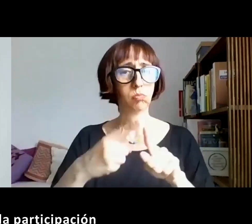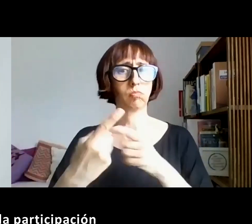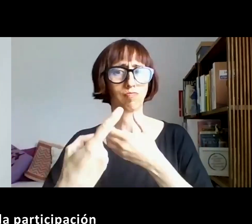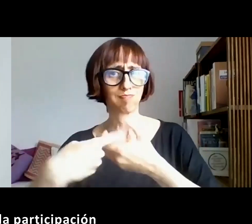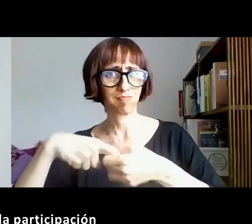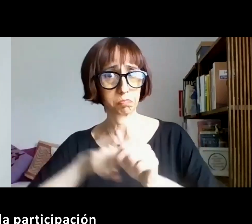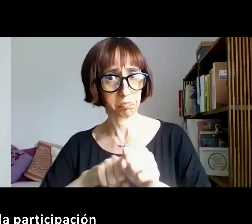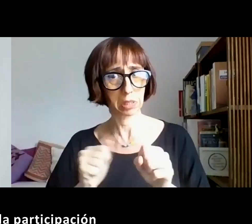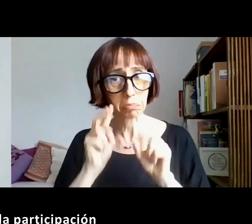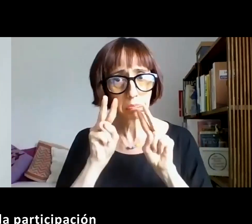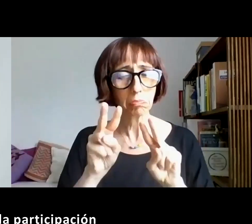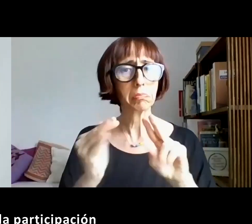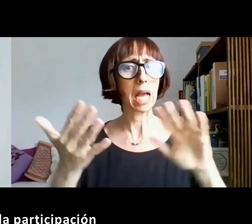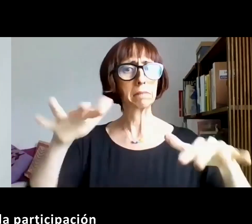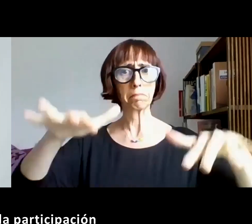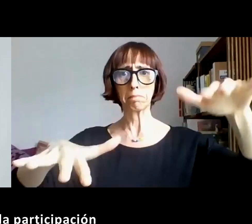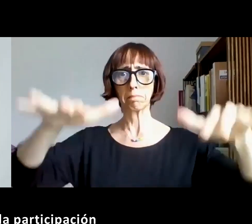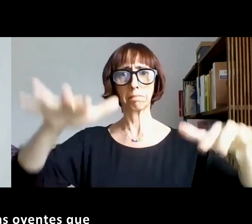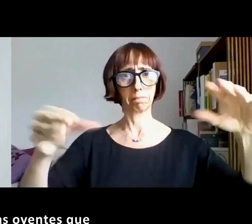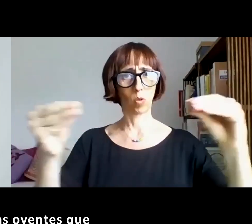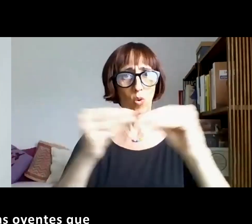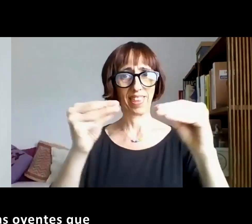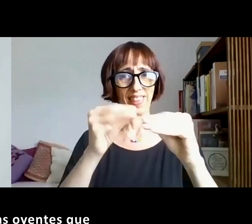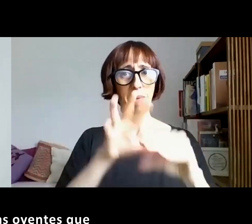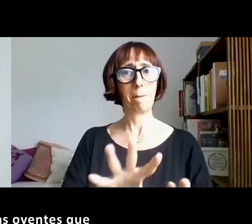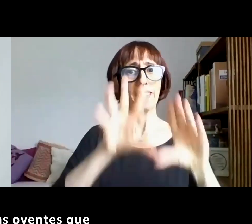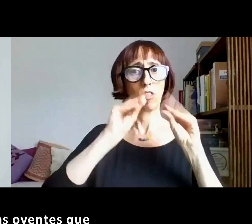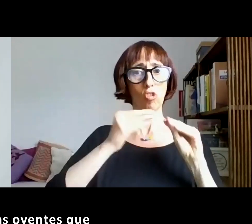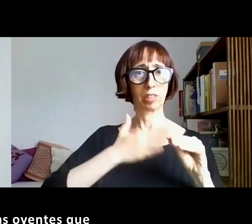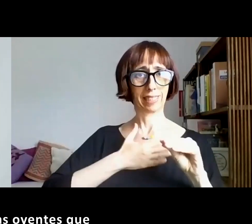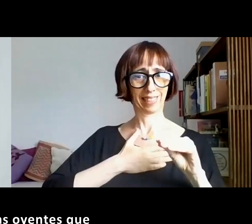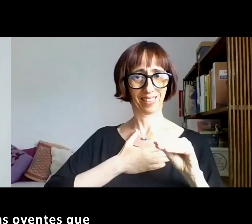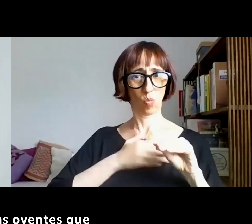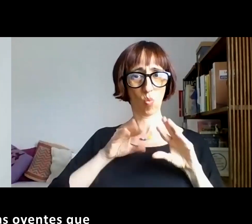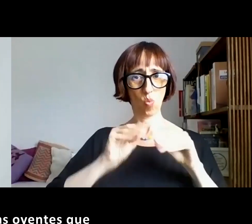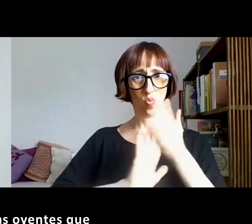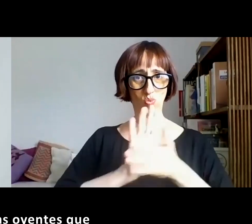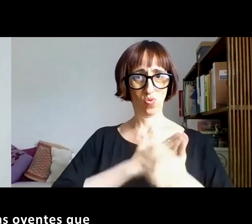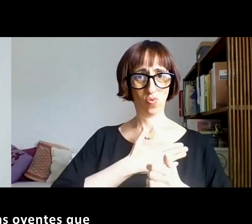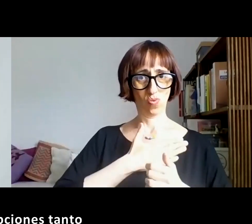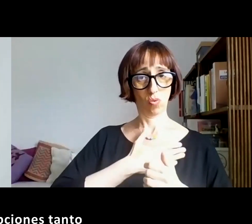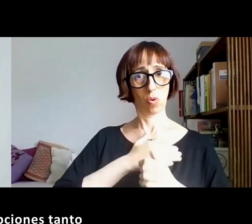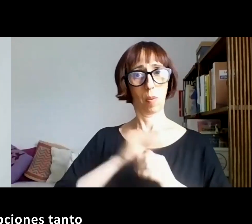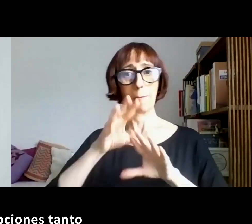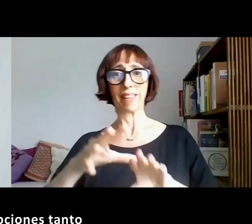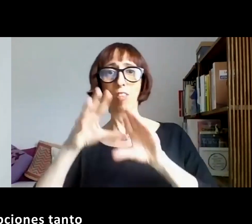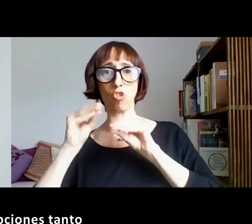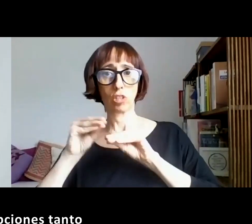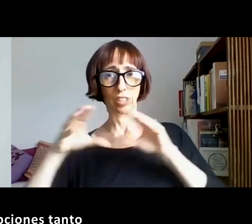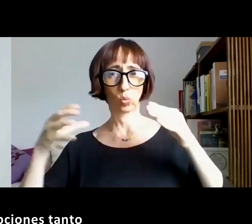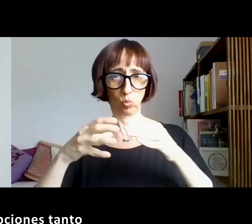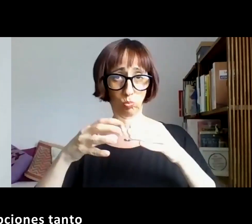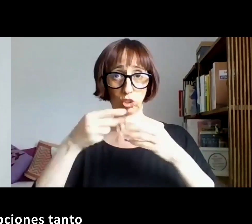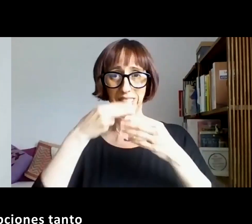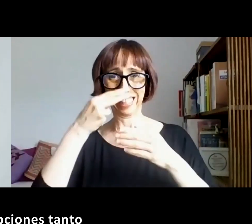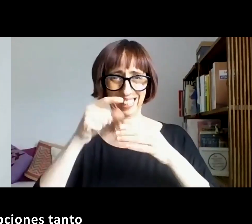Además de la participación de otros grupos de interés, de personas oyentes, que además vemos que se equilibran las percepciones tanto por parte